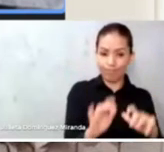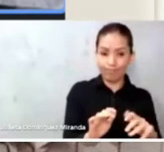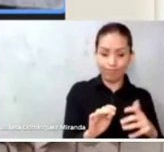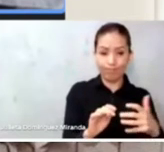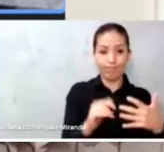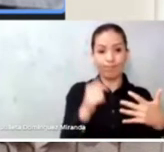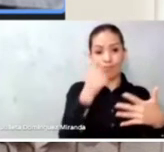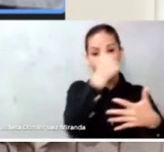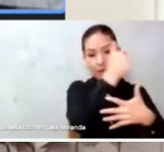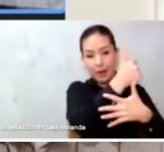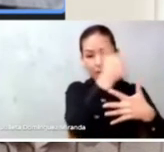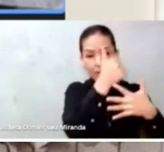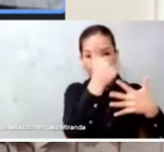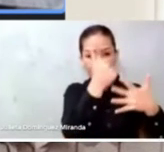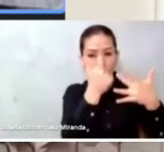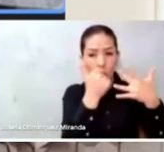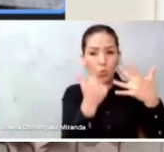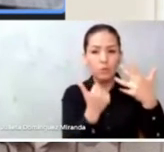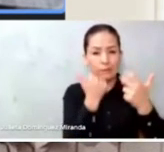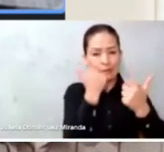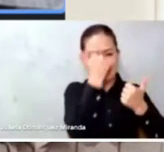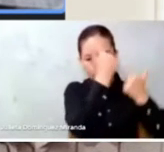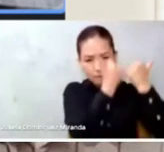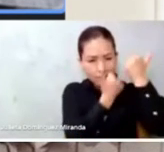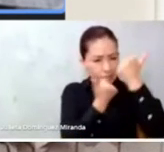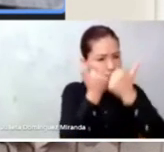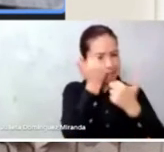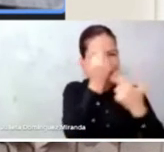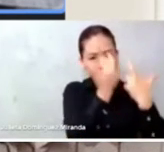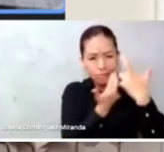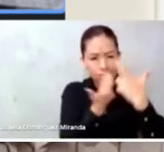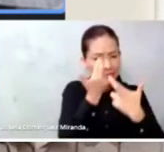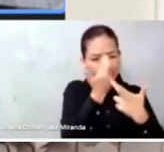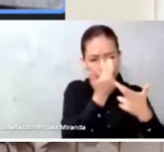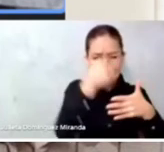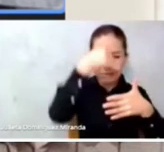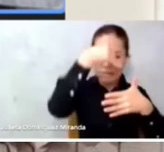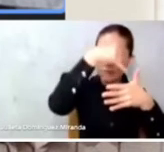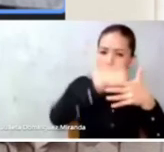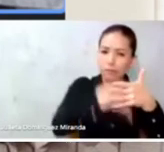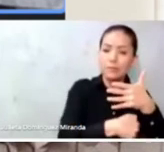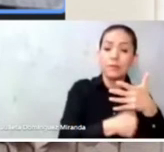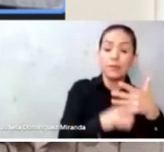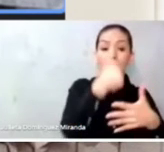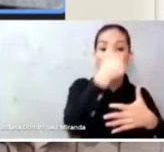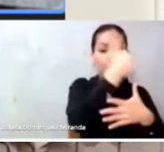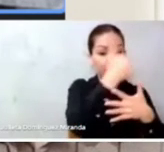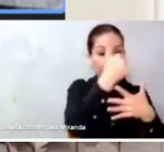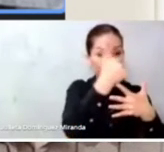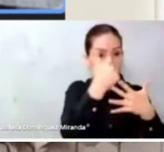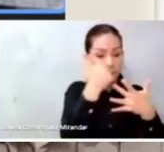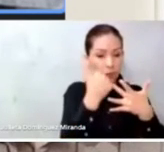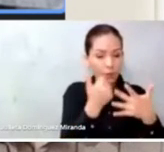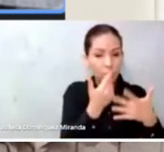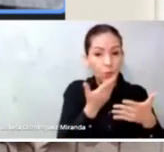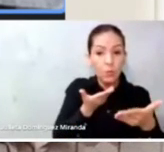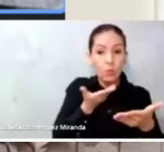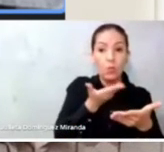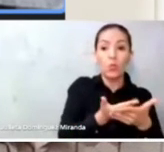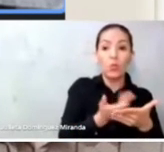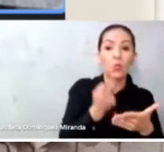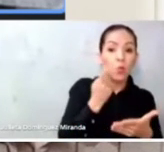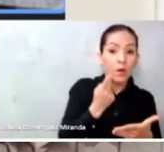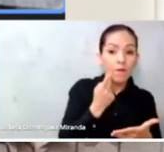fueron minuciosamente analizados. Se inspeccionaron y valoraron cada una de las pruebas aportadas por las